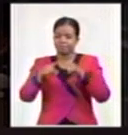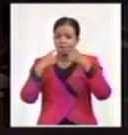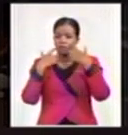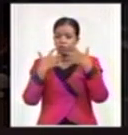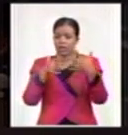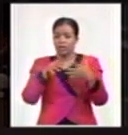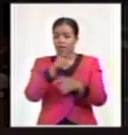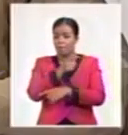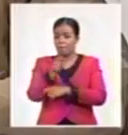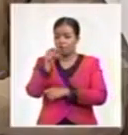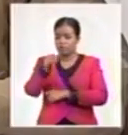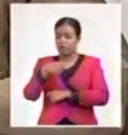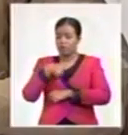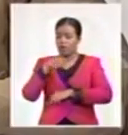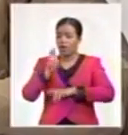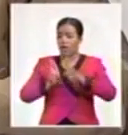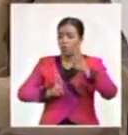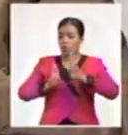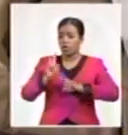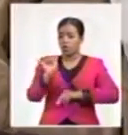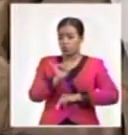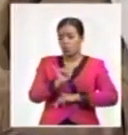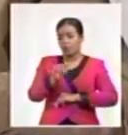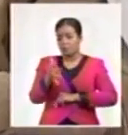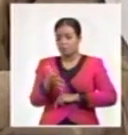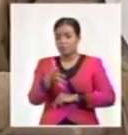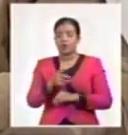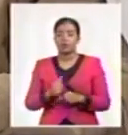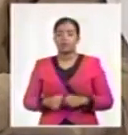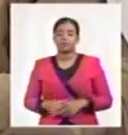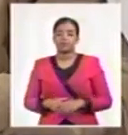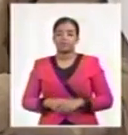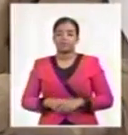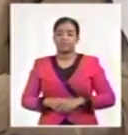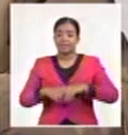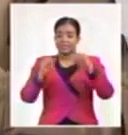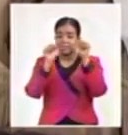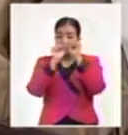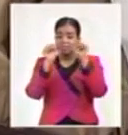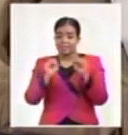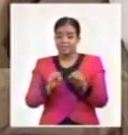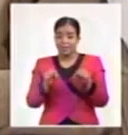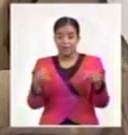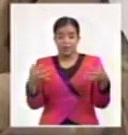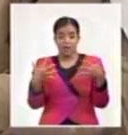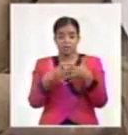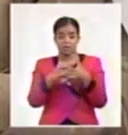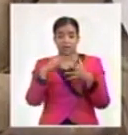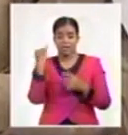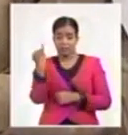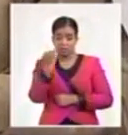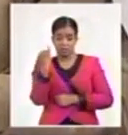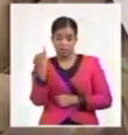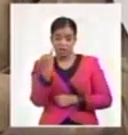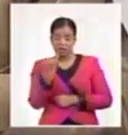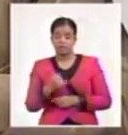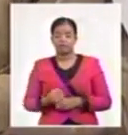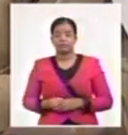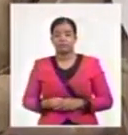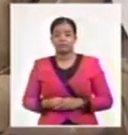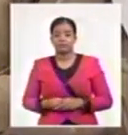uno no esté totalmente de acuerdo, yo creo que el sistema de relaciones internacionales, como es eso, es un sistema,